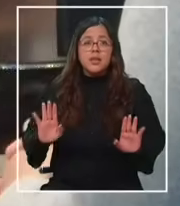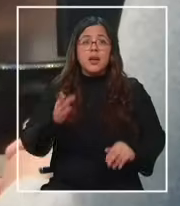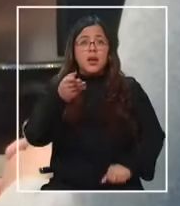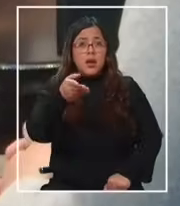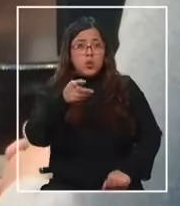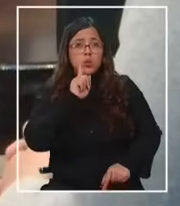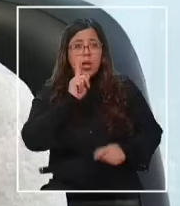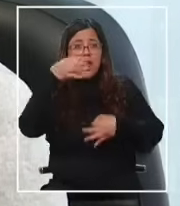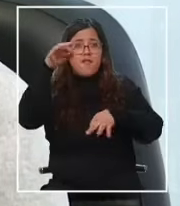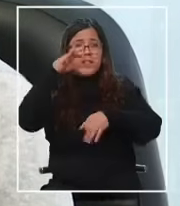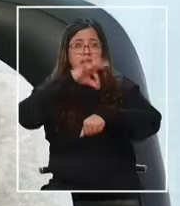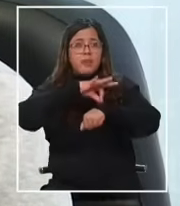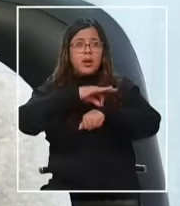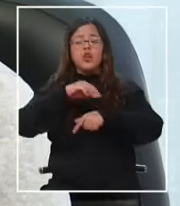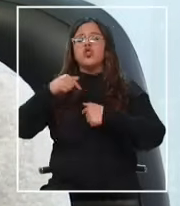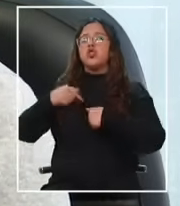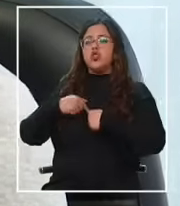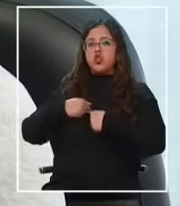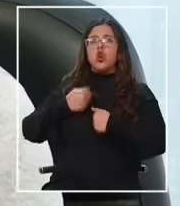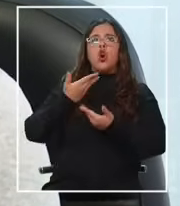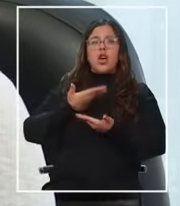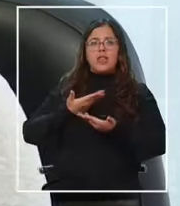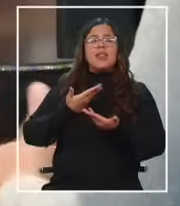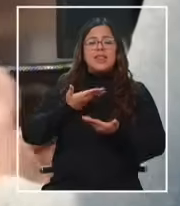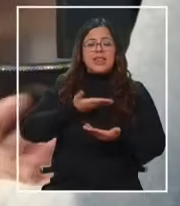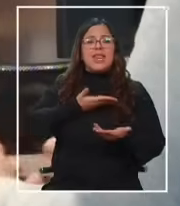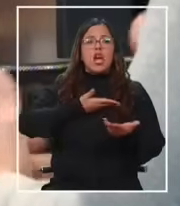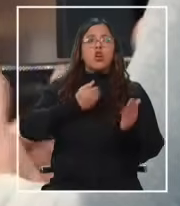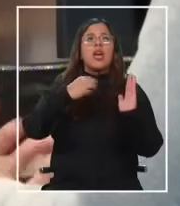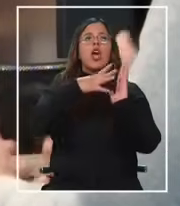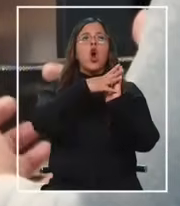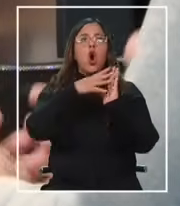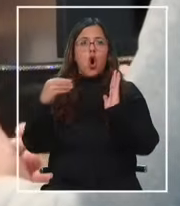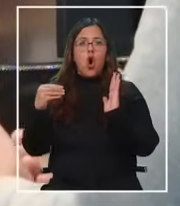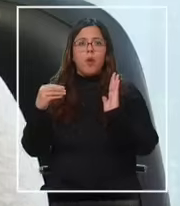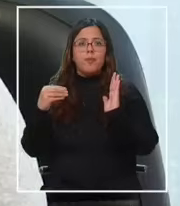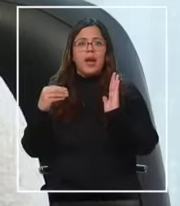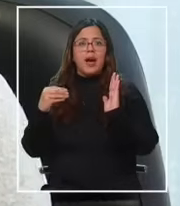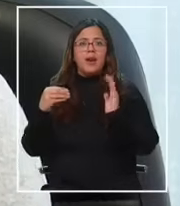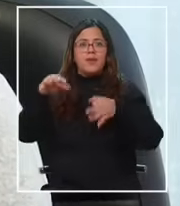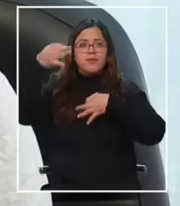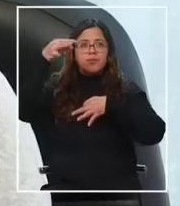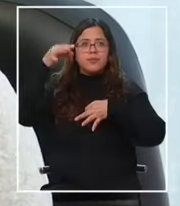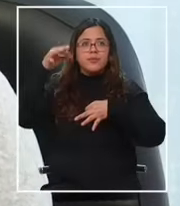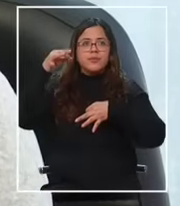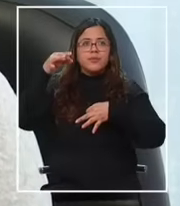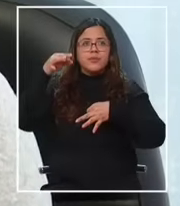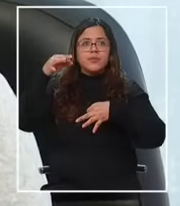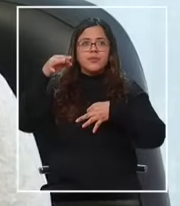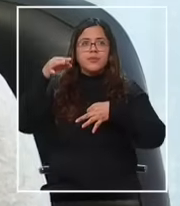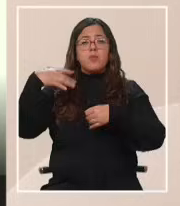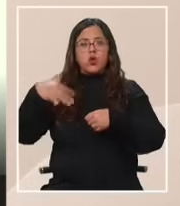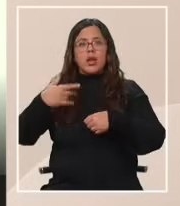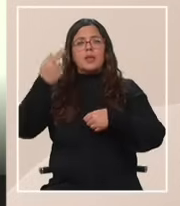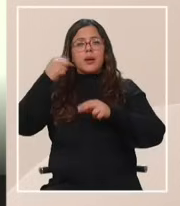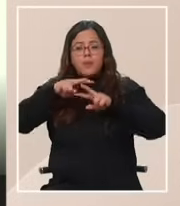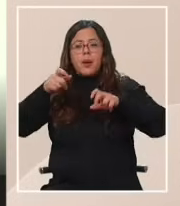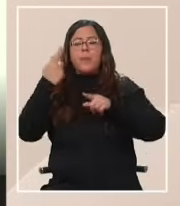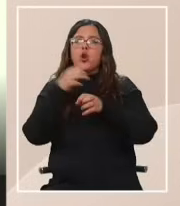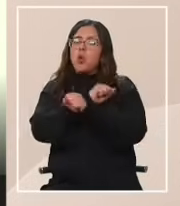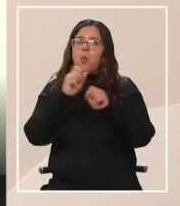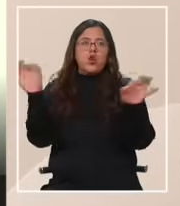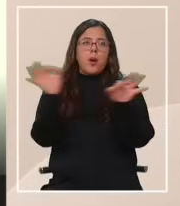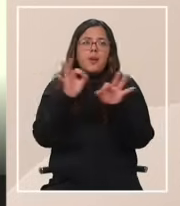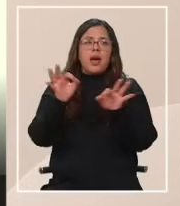tiene esa ficha clínica? Yo tengo las copias de las fichas clínicas, que es algo relevante para la investigación, pero no le puedo entregar el detalle de lo que dice ahí. Eso